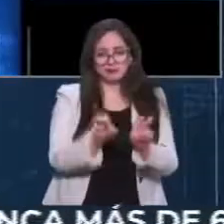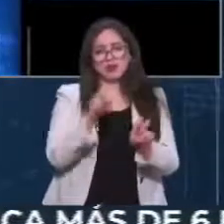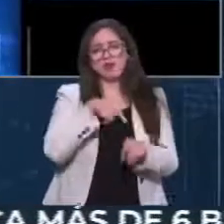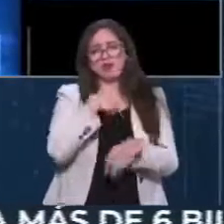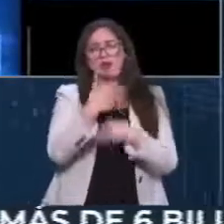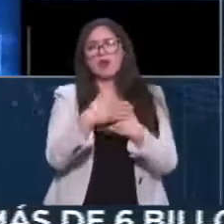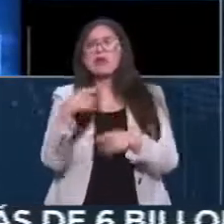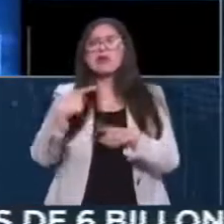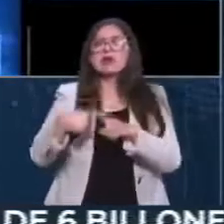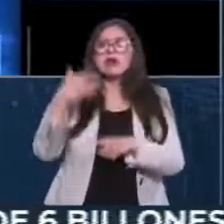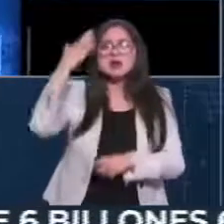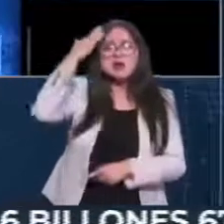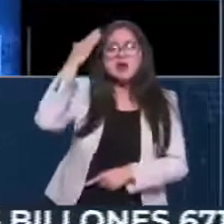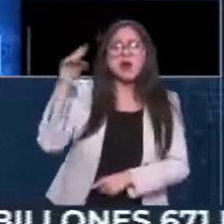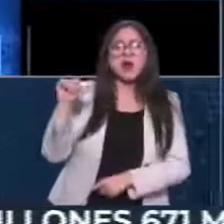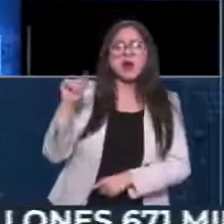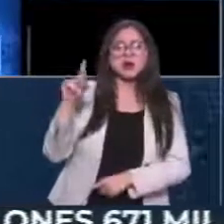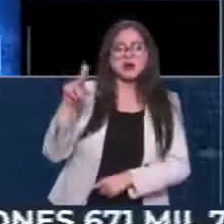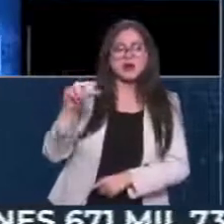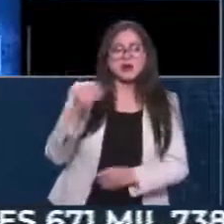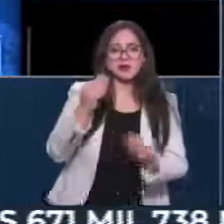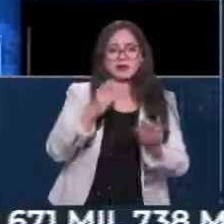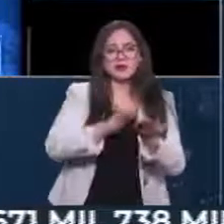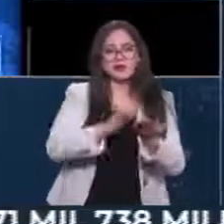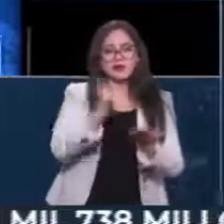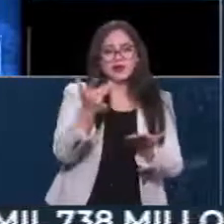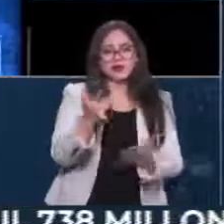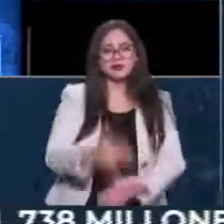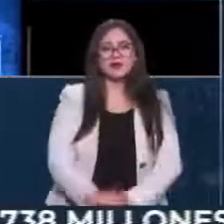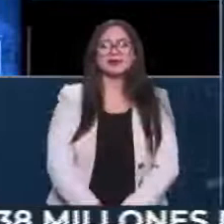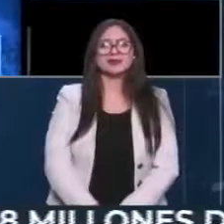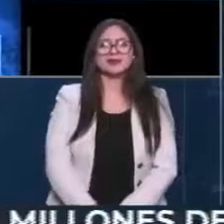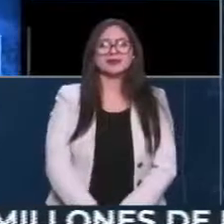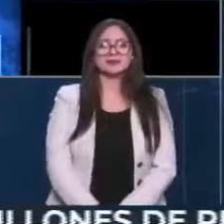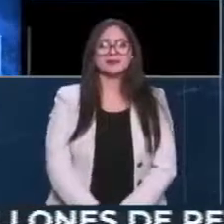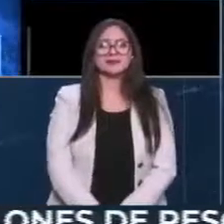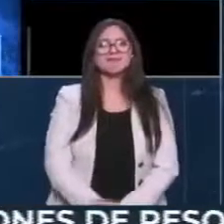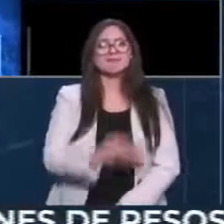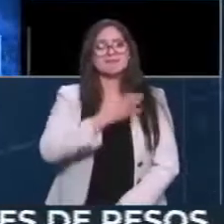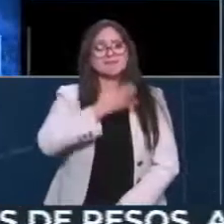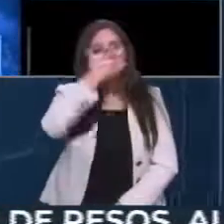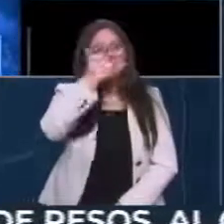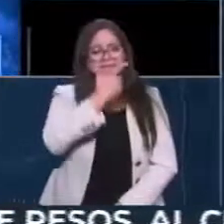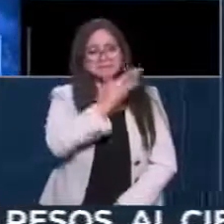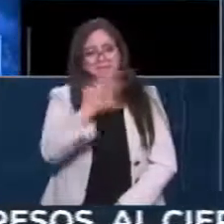quién audita a quien audita. Muchísimas gracias. Muchas gracias, Munadora Buchaín. Hasta luego. Muy buenas noches.